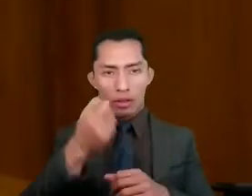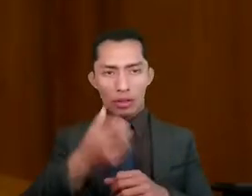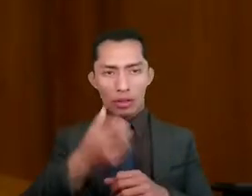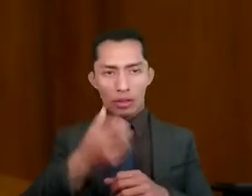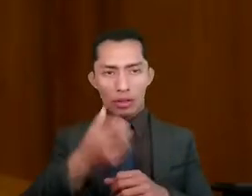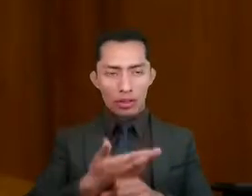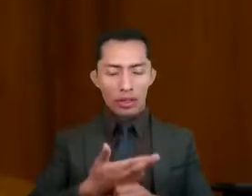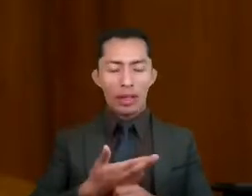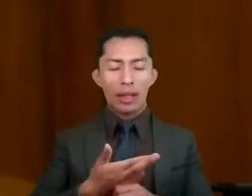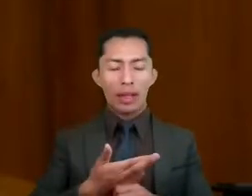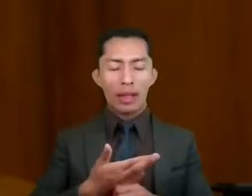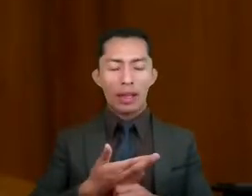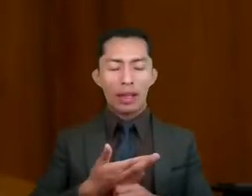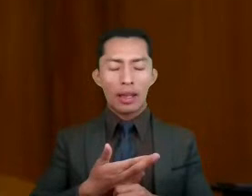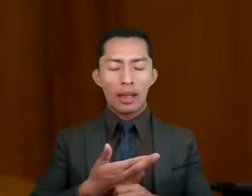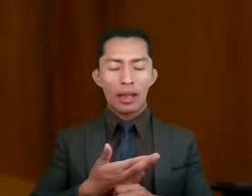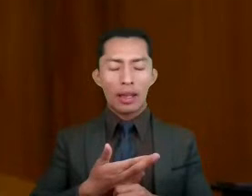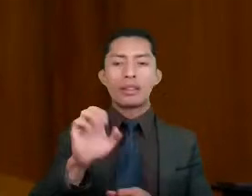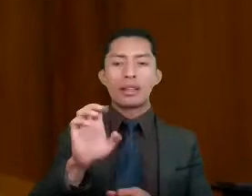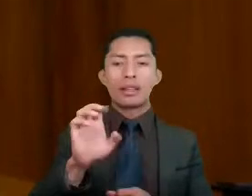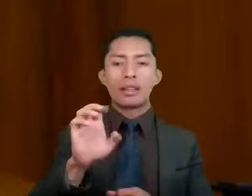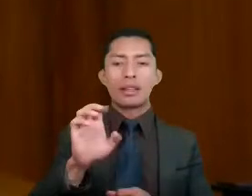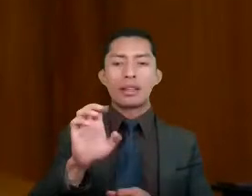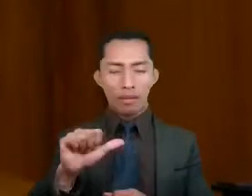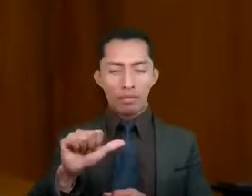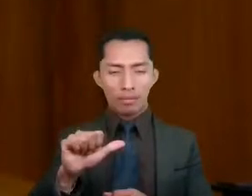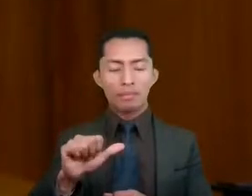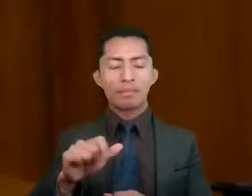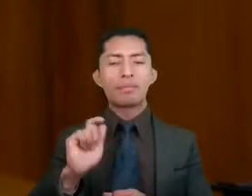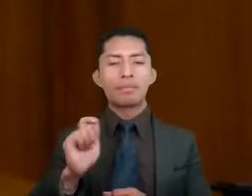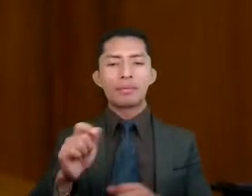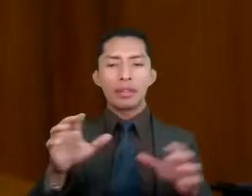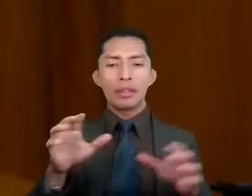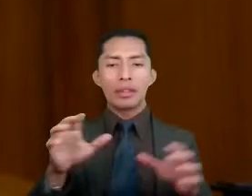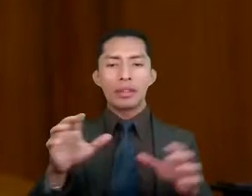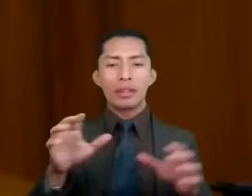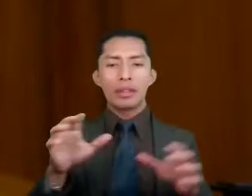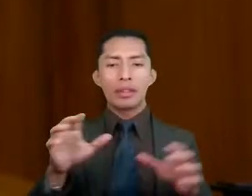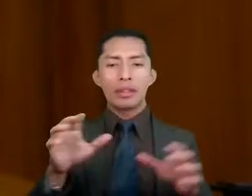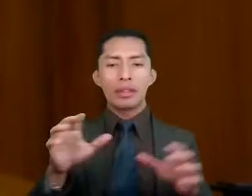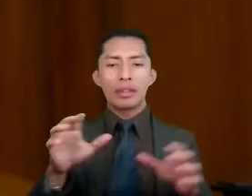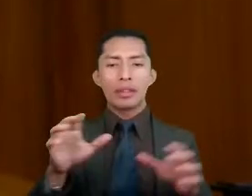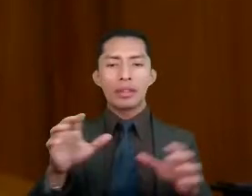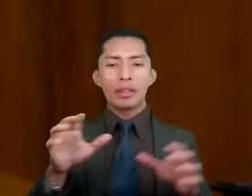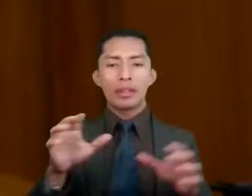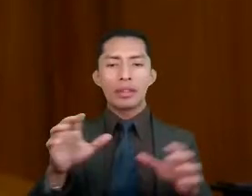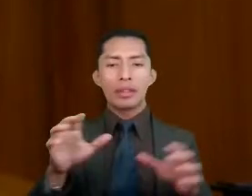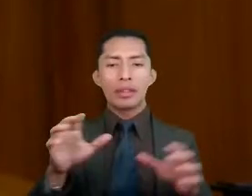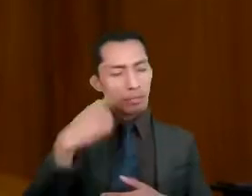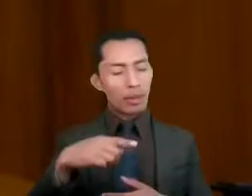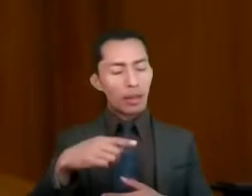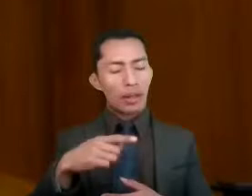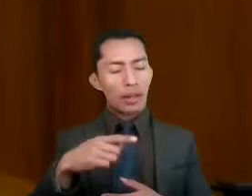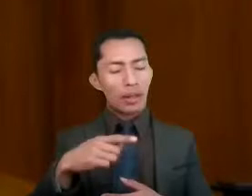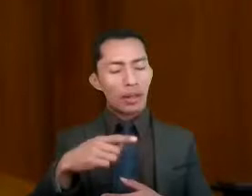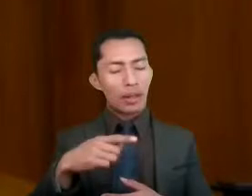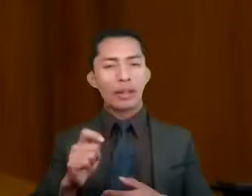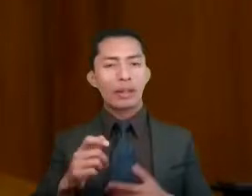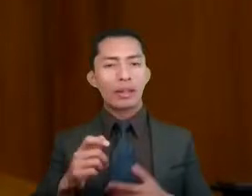la Defensa Nacional y la Guardia Nacional, hace un escudo que permite que la Secretaría de Seguridad Pública